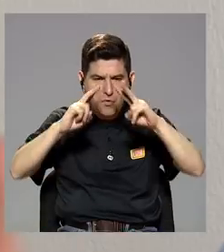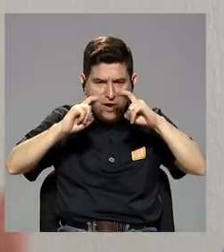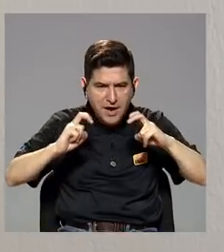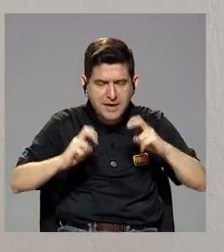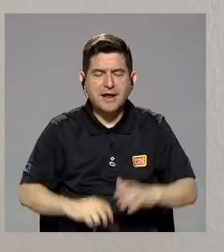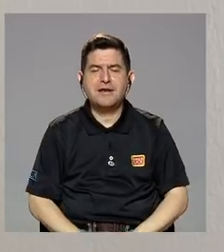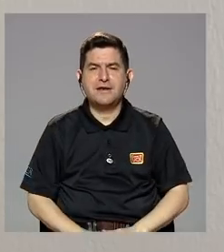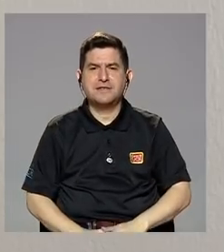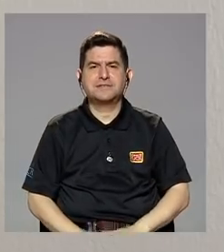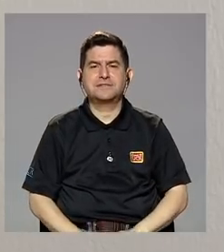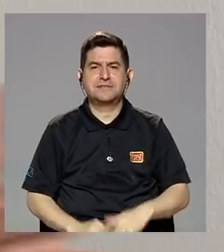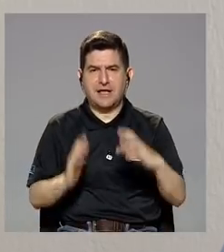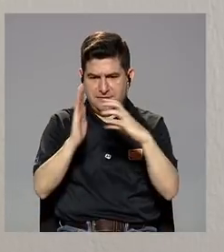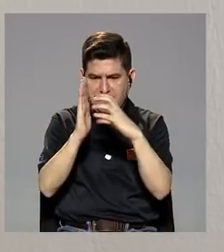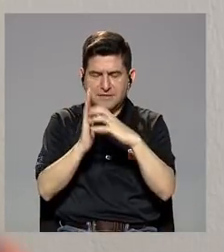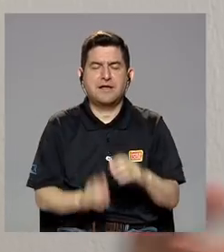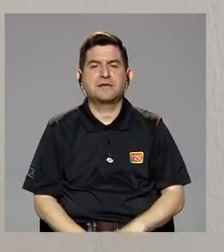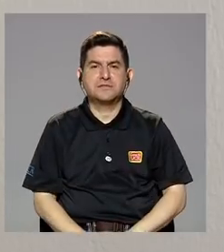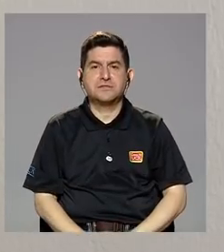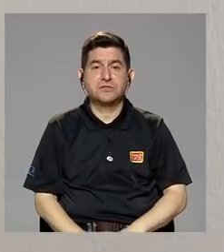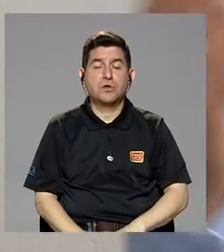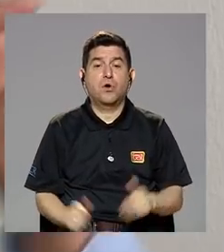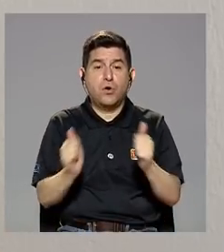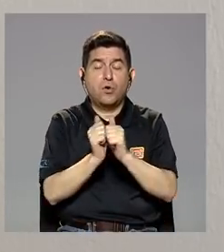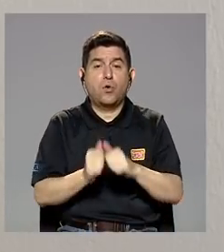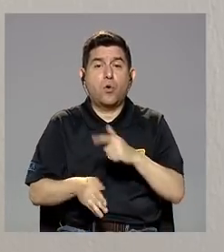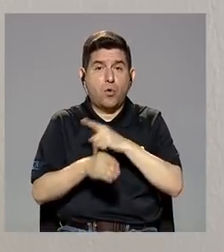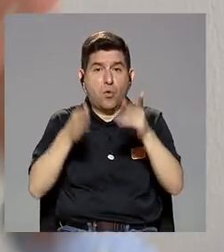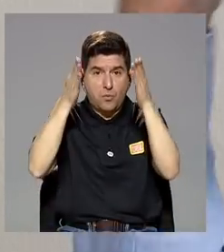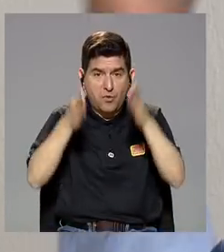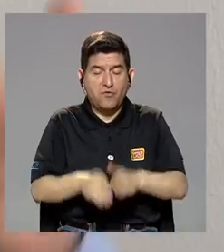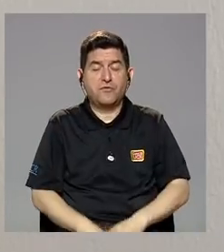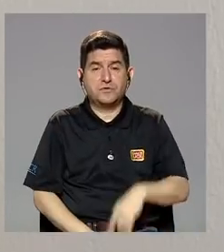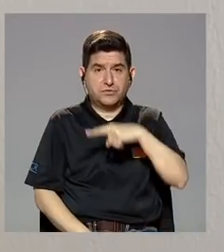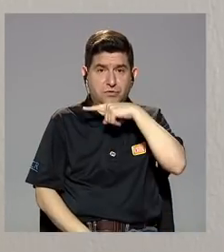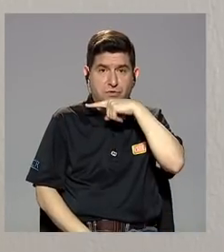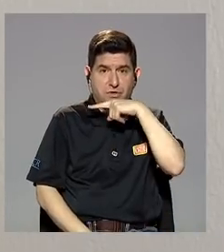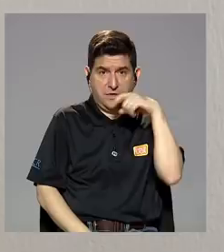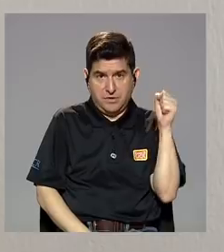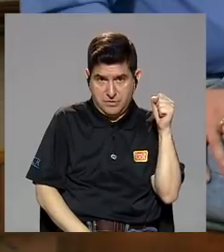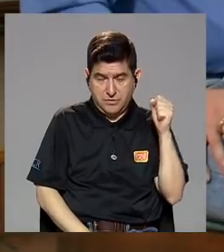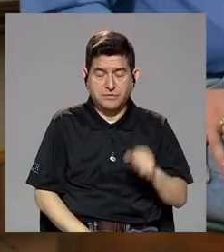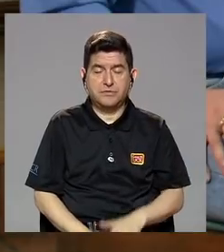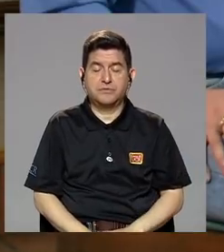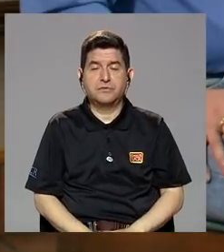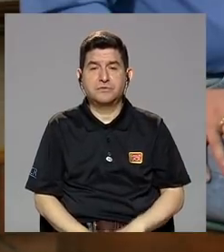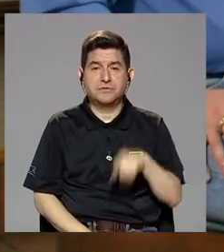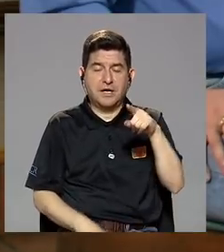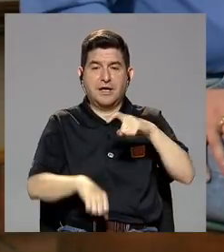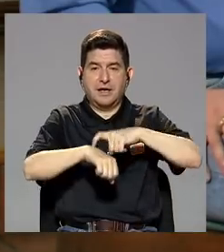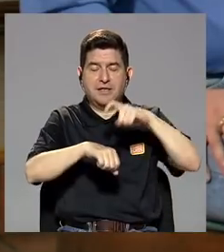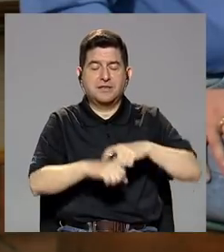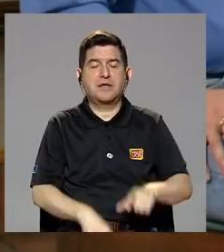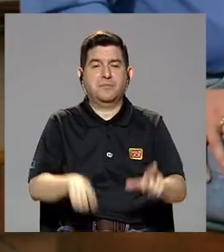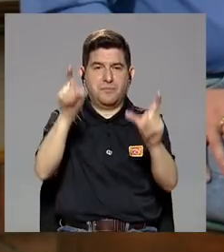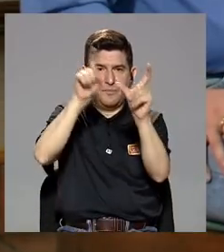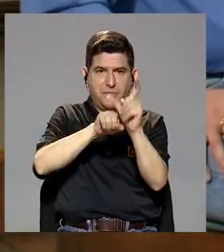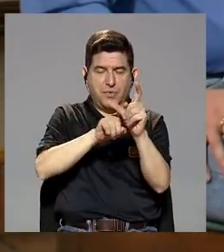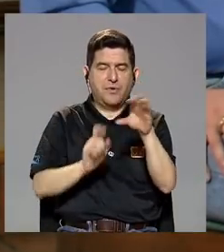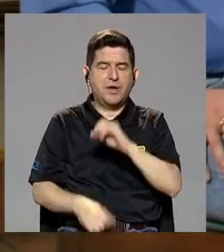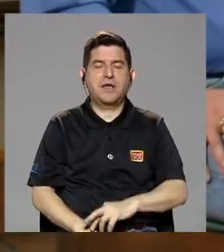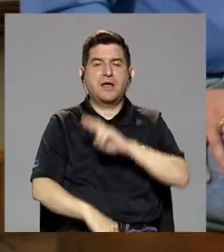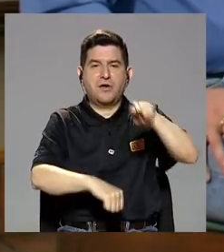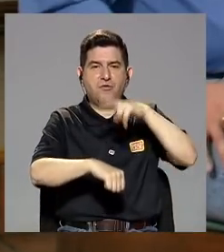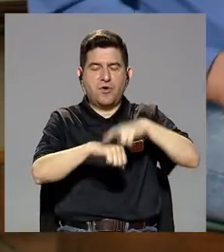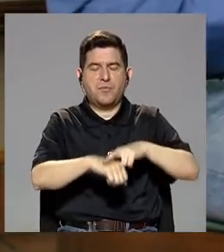y como director teatral con profesionales soviéticos en esa época que existía la unión soviética y de la heredad que ya no existe la